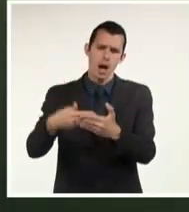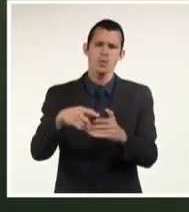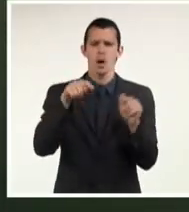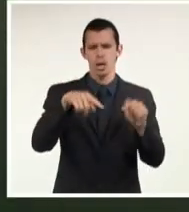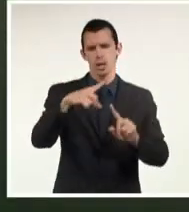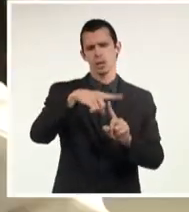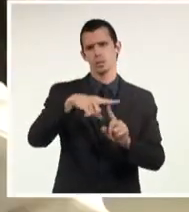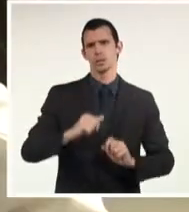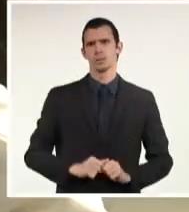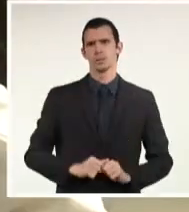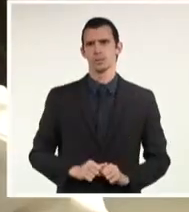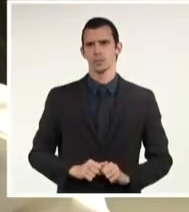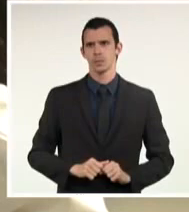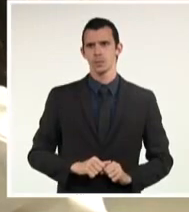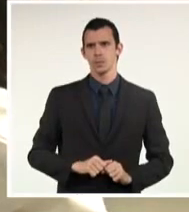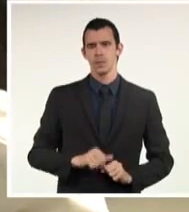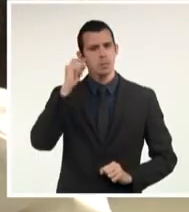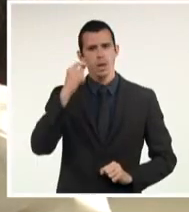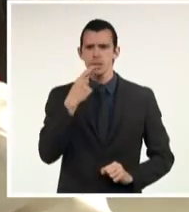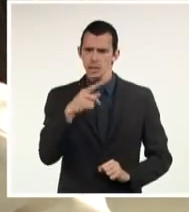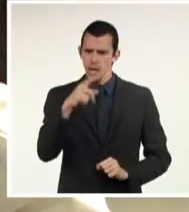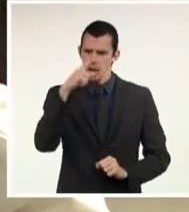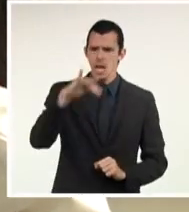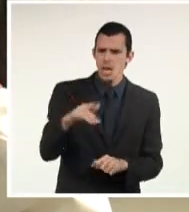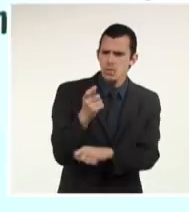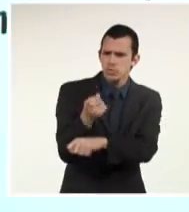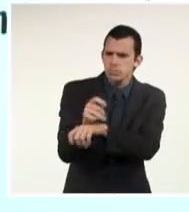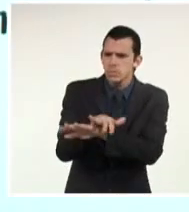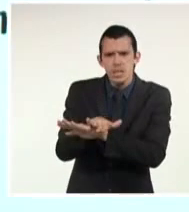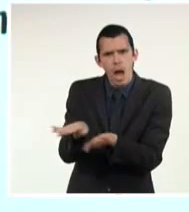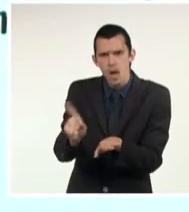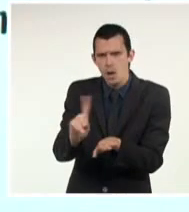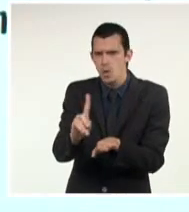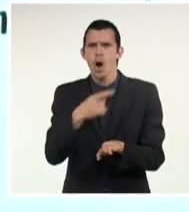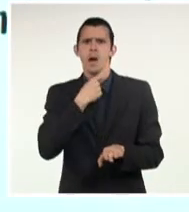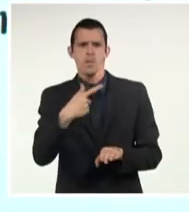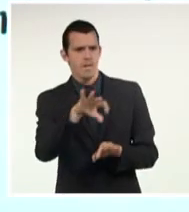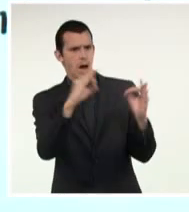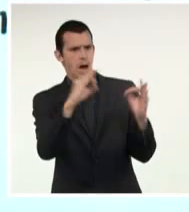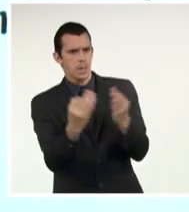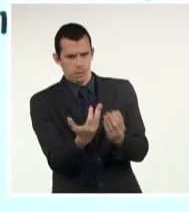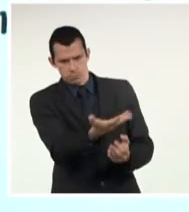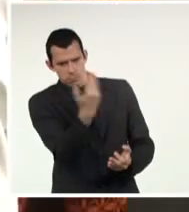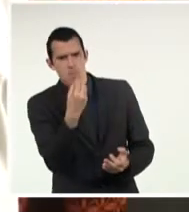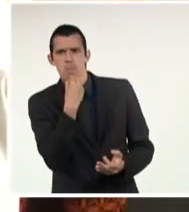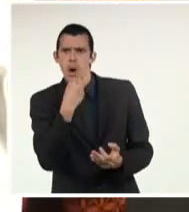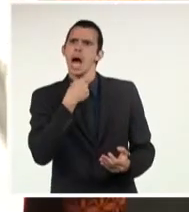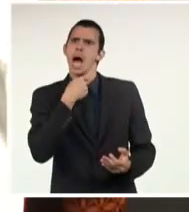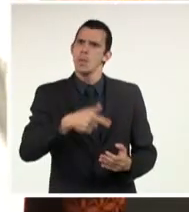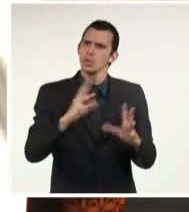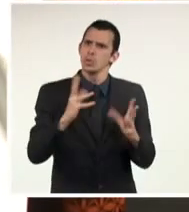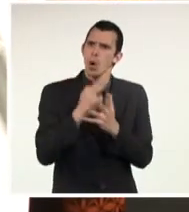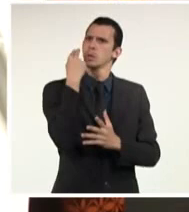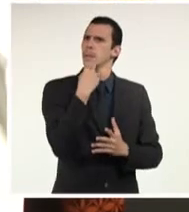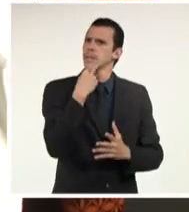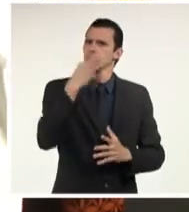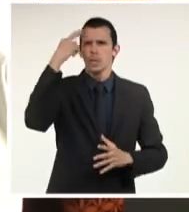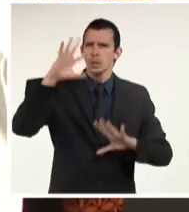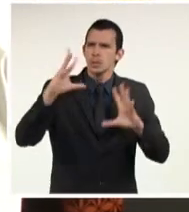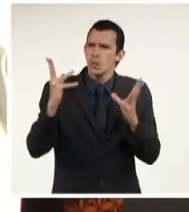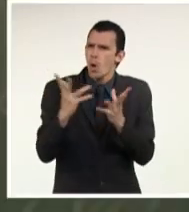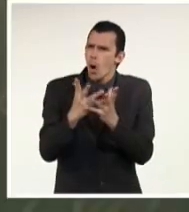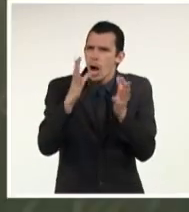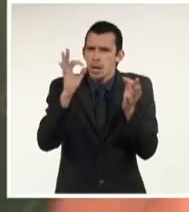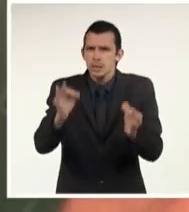la participación de la familia en diversas actividades que contribuyen a mantener vivo el legado de José